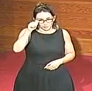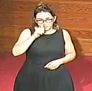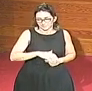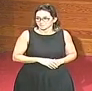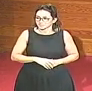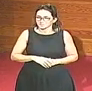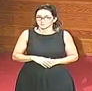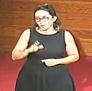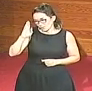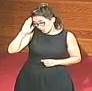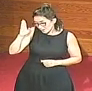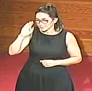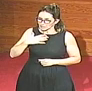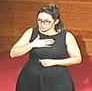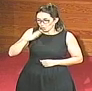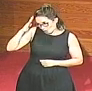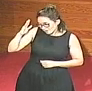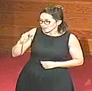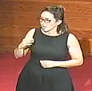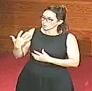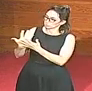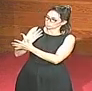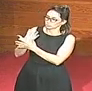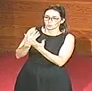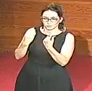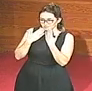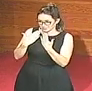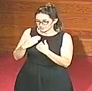Hola, Ana. Muchas gracias por la disertación. Perdón.